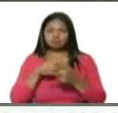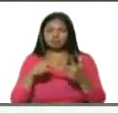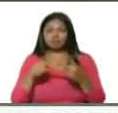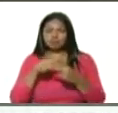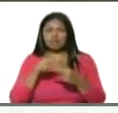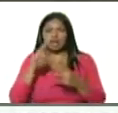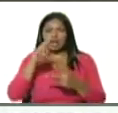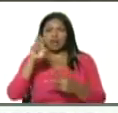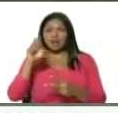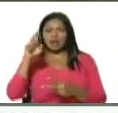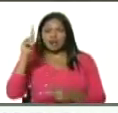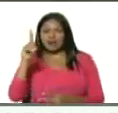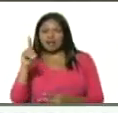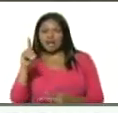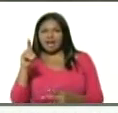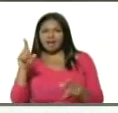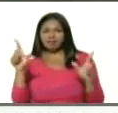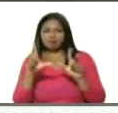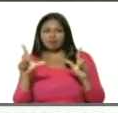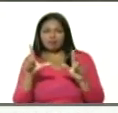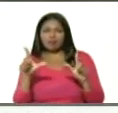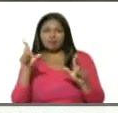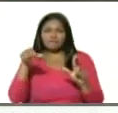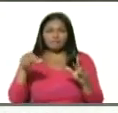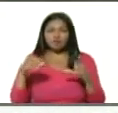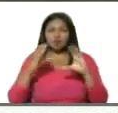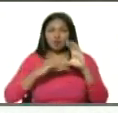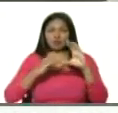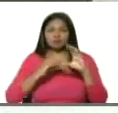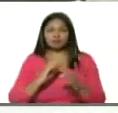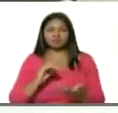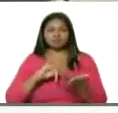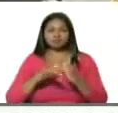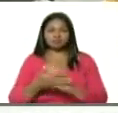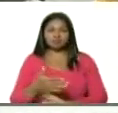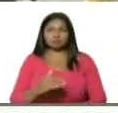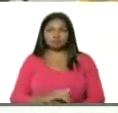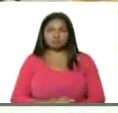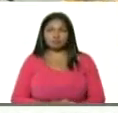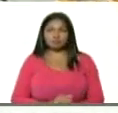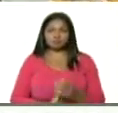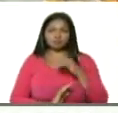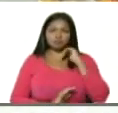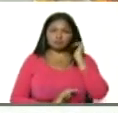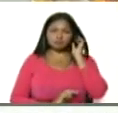para realizar una investigación exhaustiva. ¿Pudiera aclararnos un poco acerca de eso? La segunda